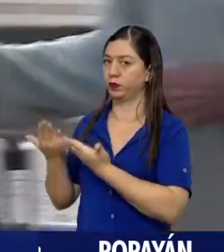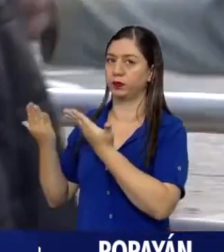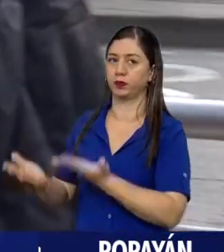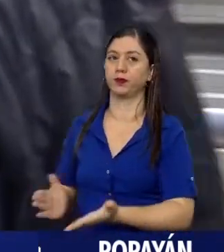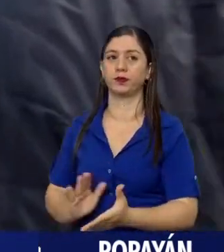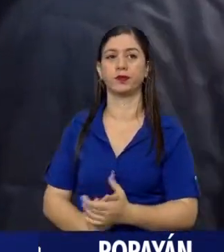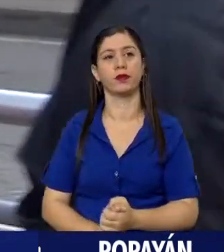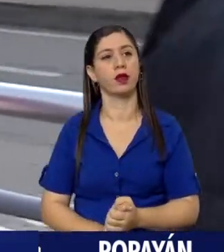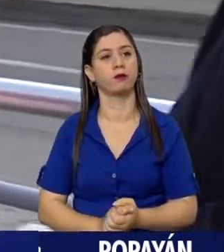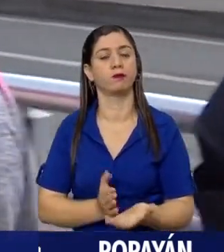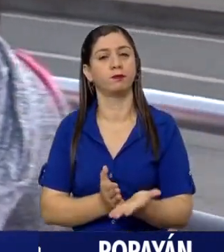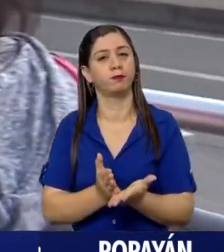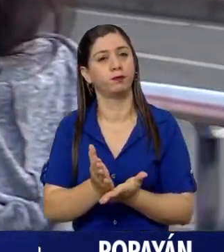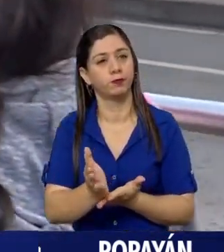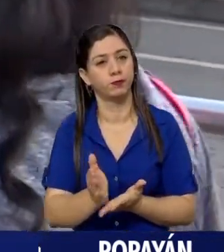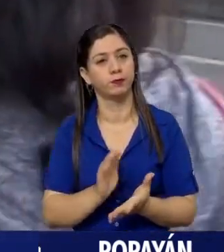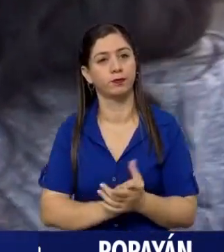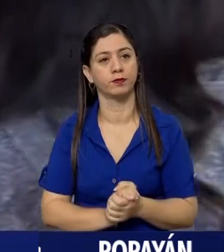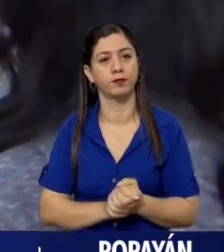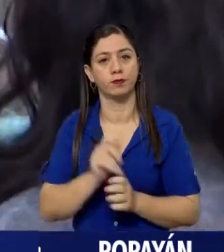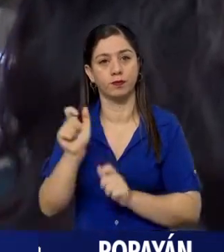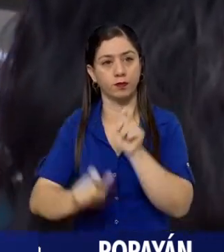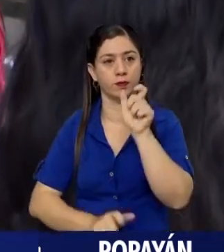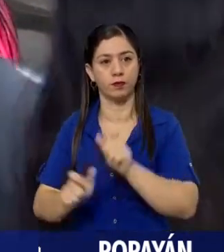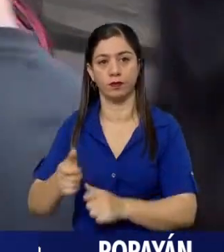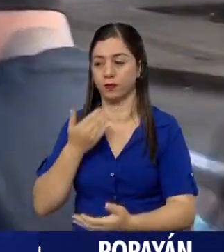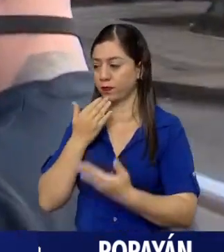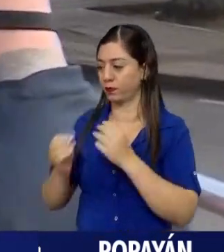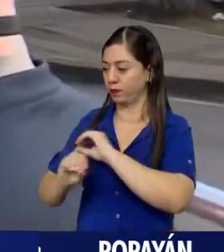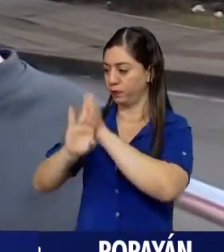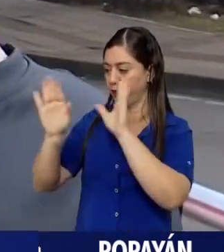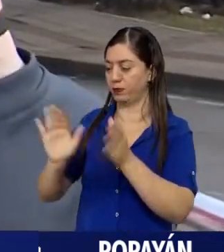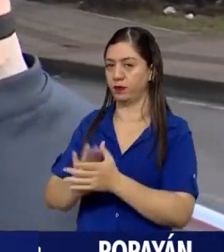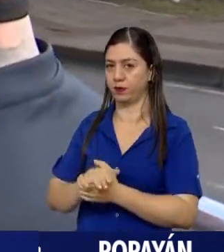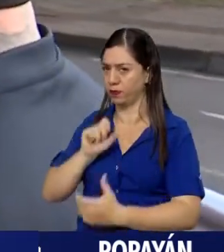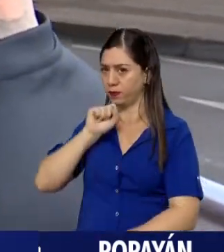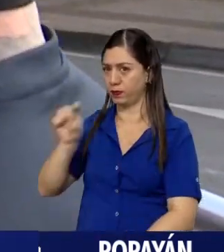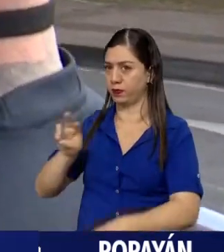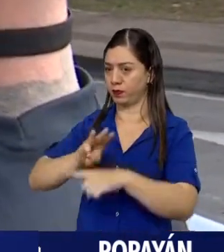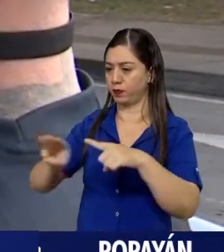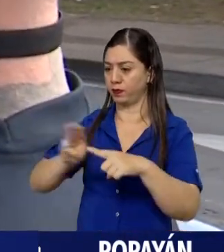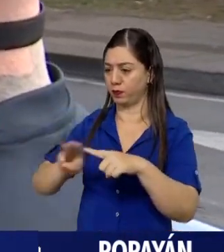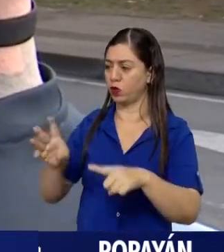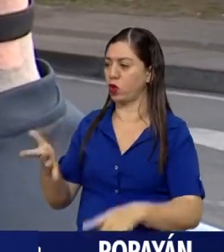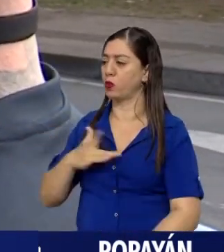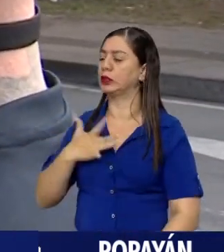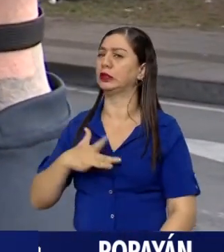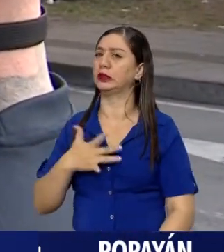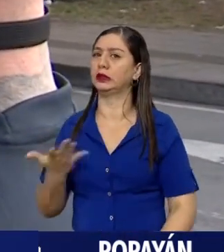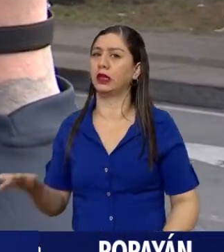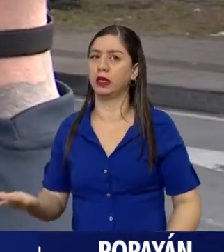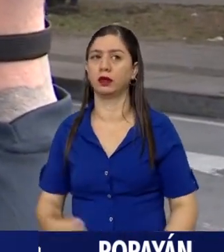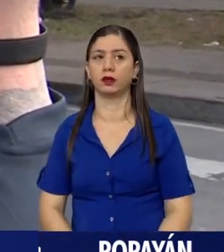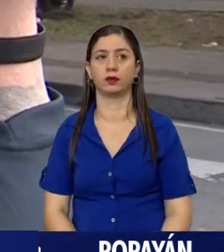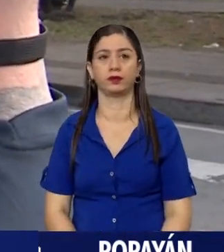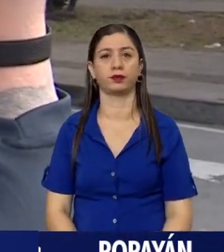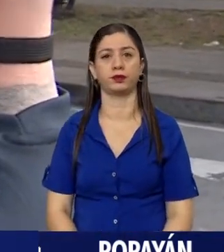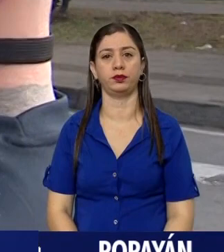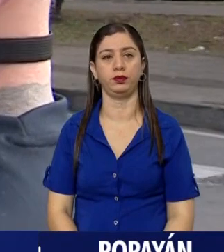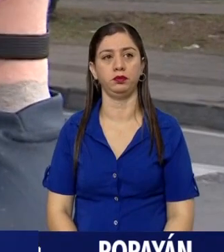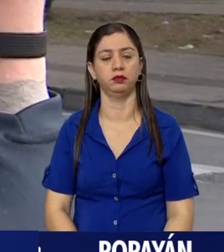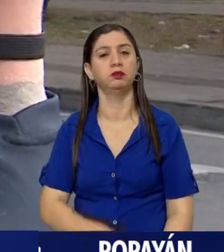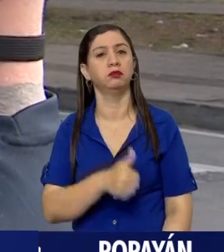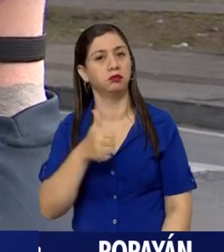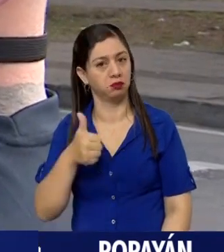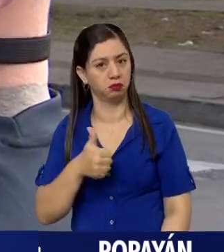nosotros seguimos aquí hablando con usuarios. Señor, buenos días. ¿Usted cómo ve la estación del Mío? ¿Le parece que está apropiada? ¿Cómo ve el funcionamiento?